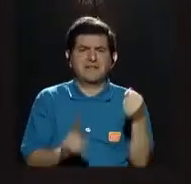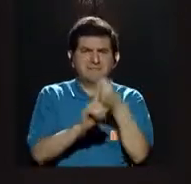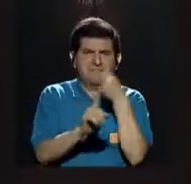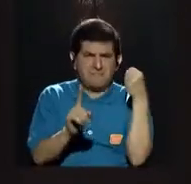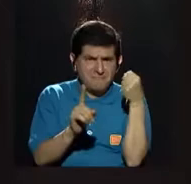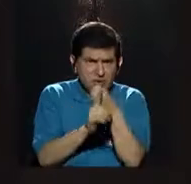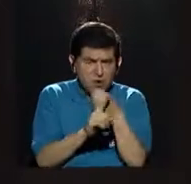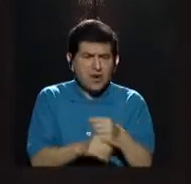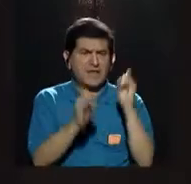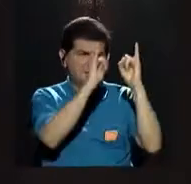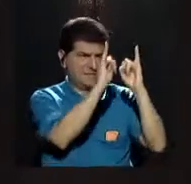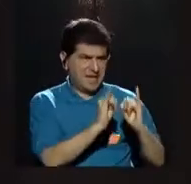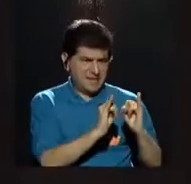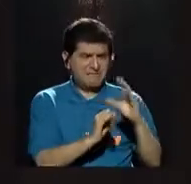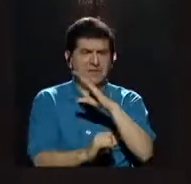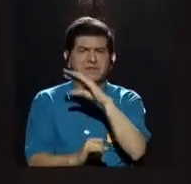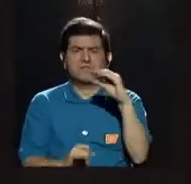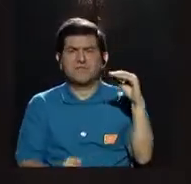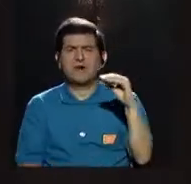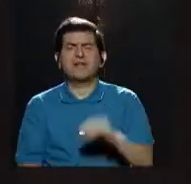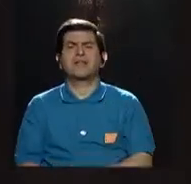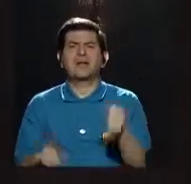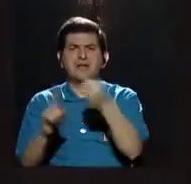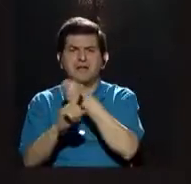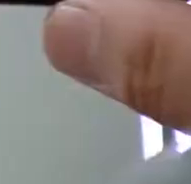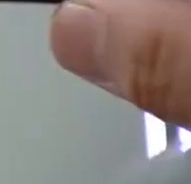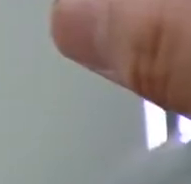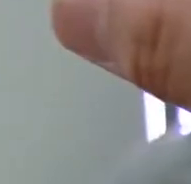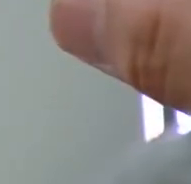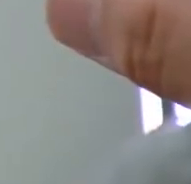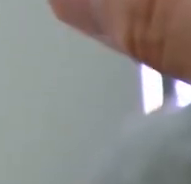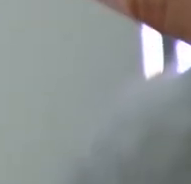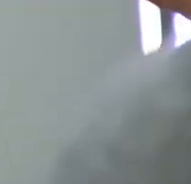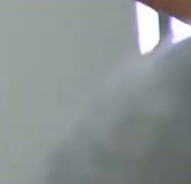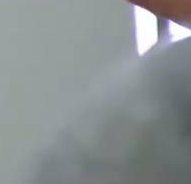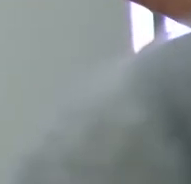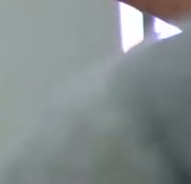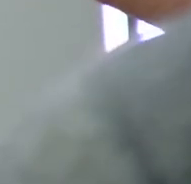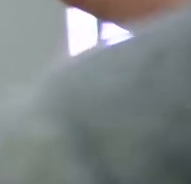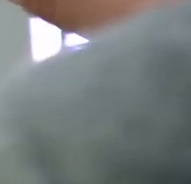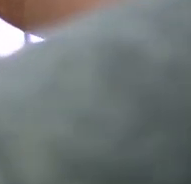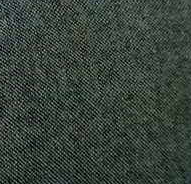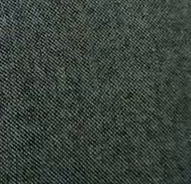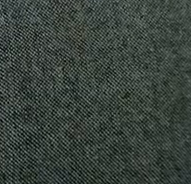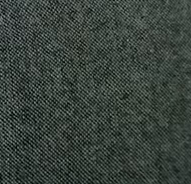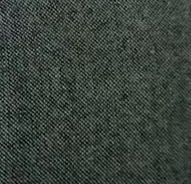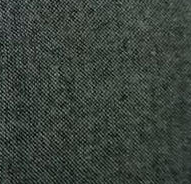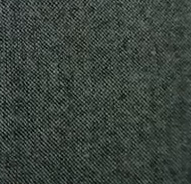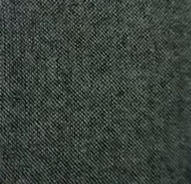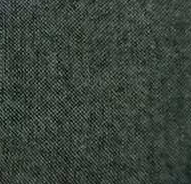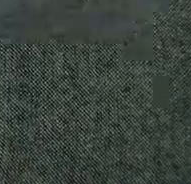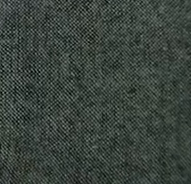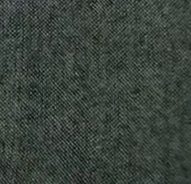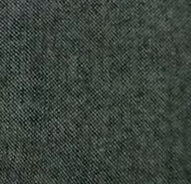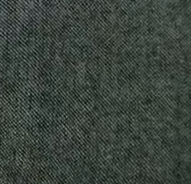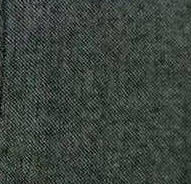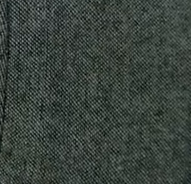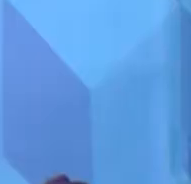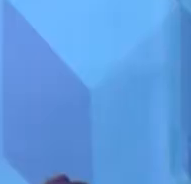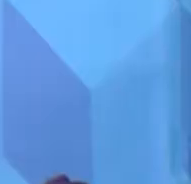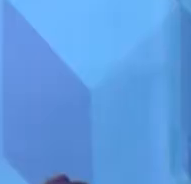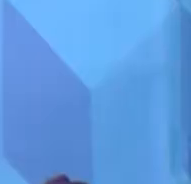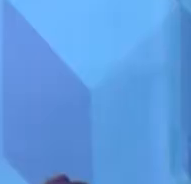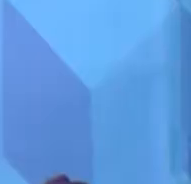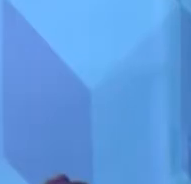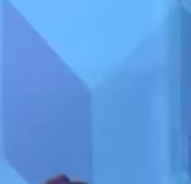violencia individual y la violencia estructural. La doctora Angela Davis enfatizó que la